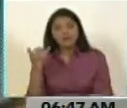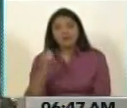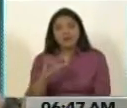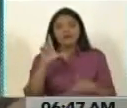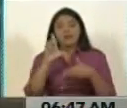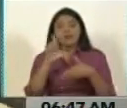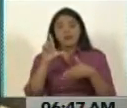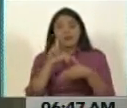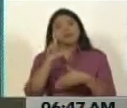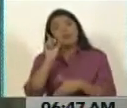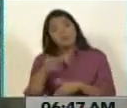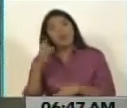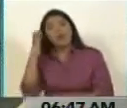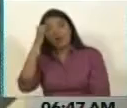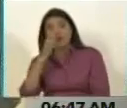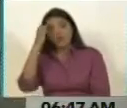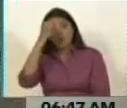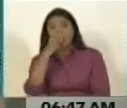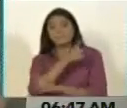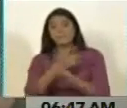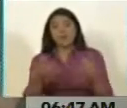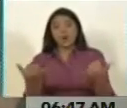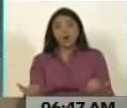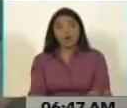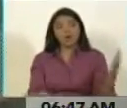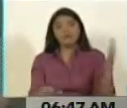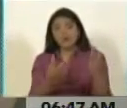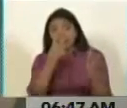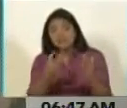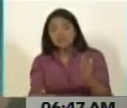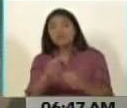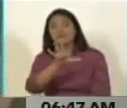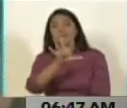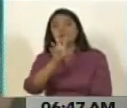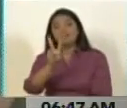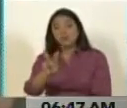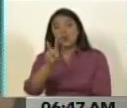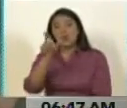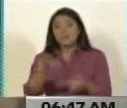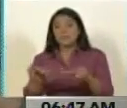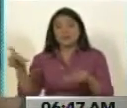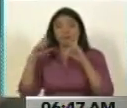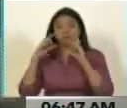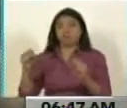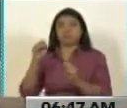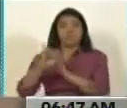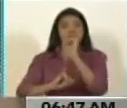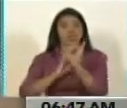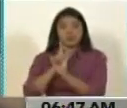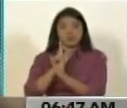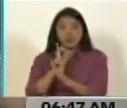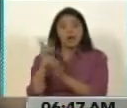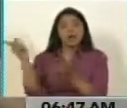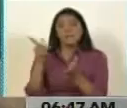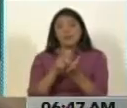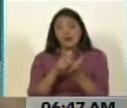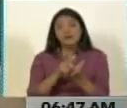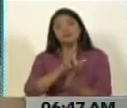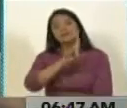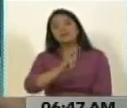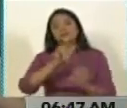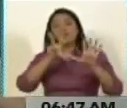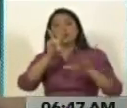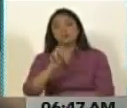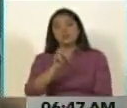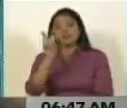Latinoamérica y también en Europa. Ahora nos visitan por eso 52 programadores internacionales y participan 180